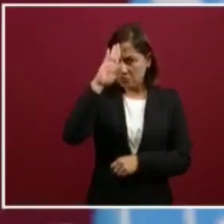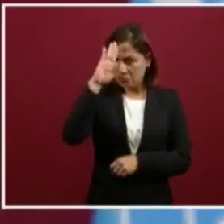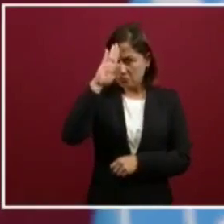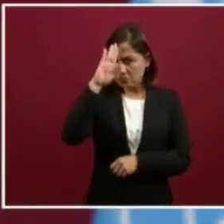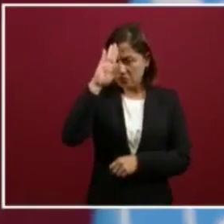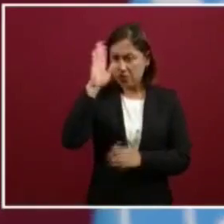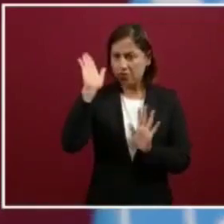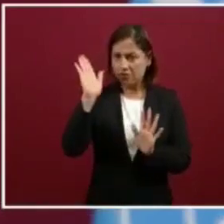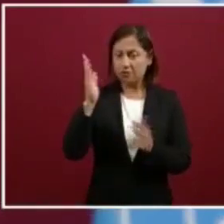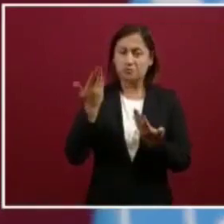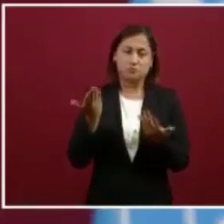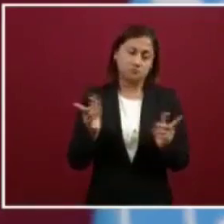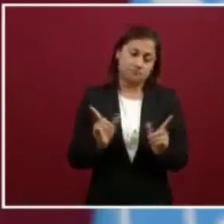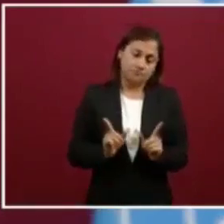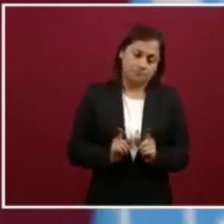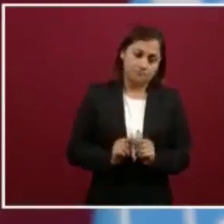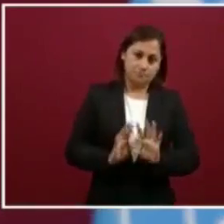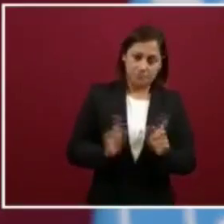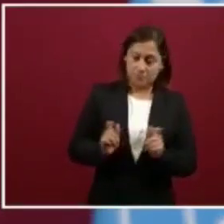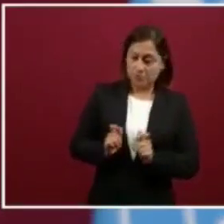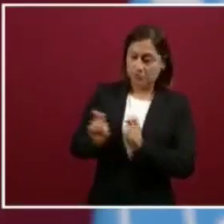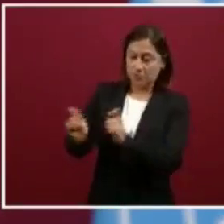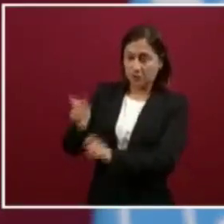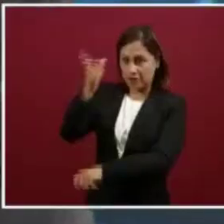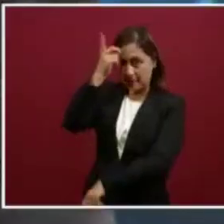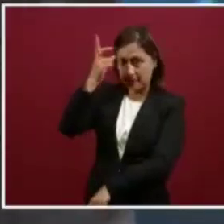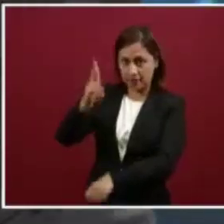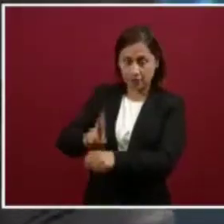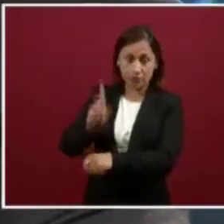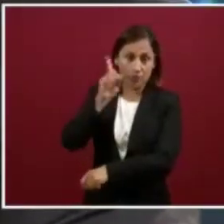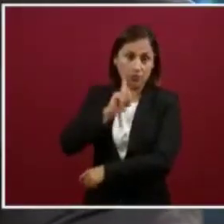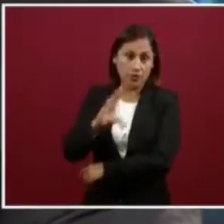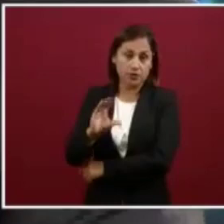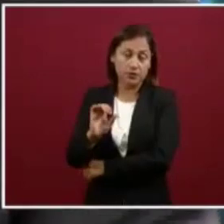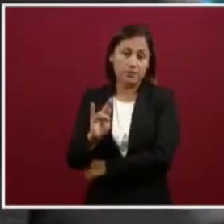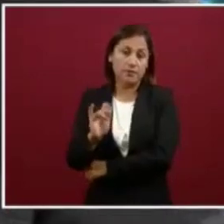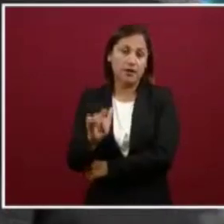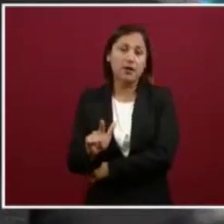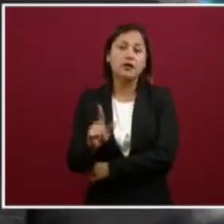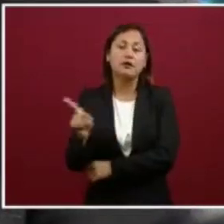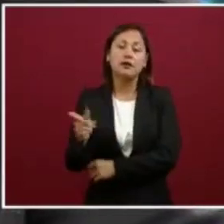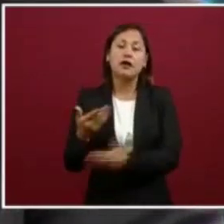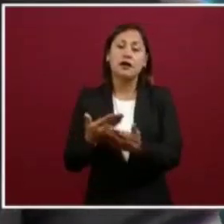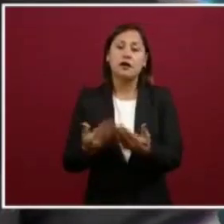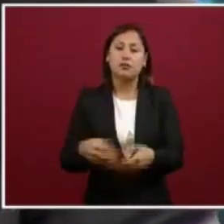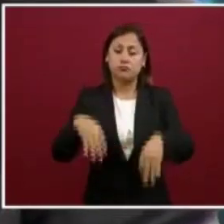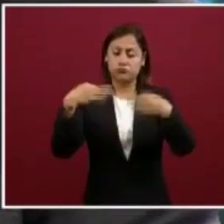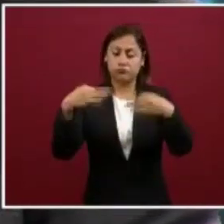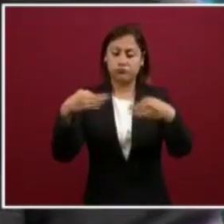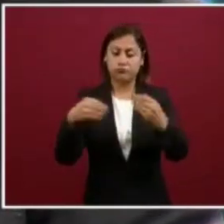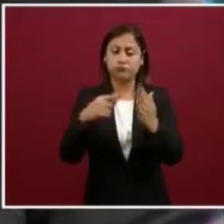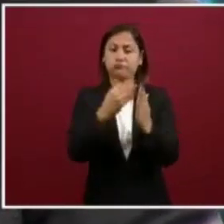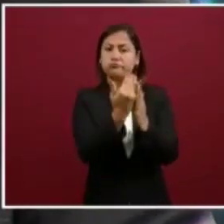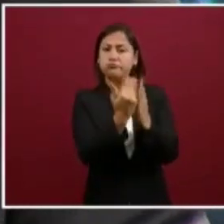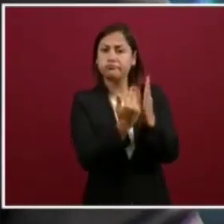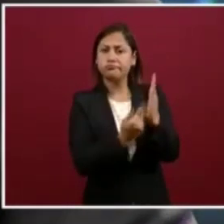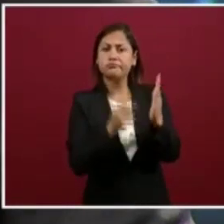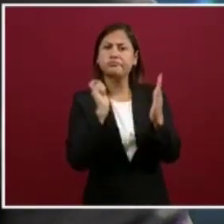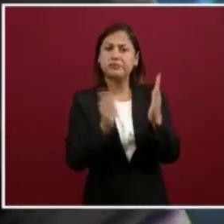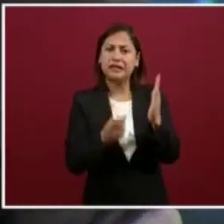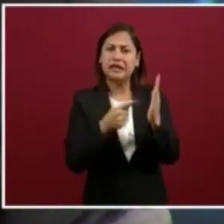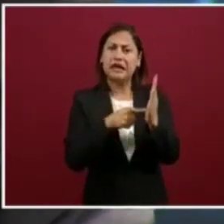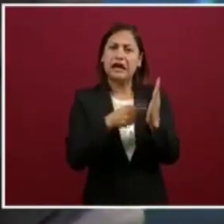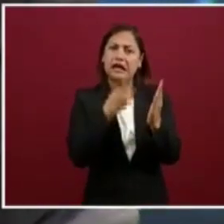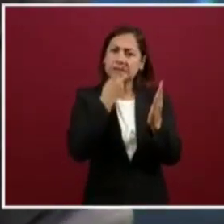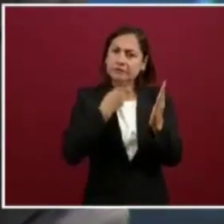uso de la palabra a la directora de CEPAL, que lo que tenemos ahora es una hoja de ruta. ¿Qué tenemos que